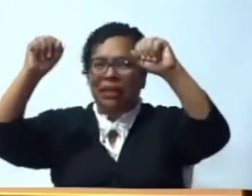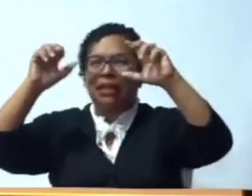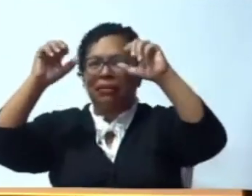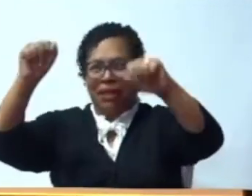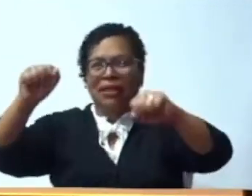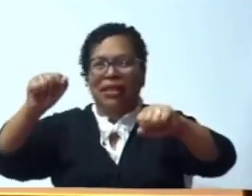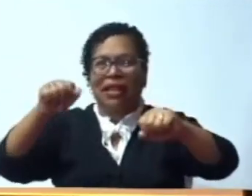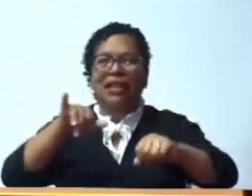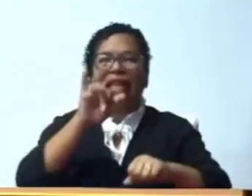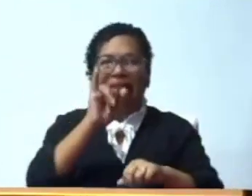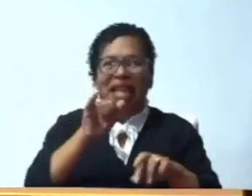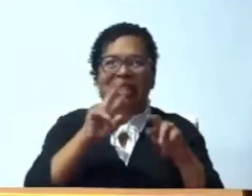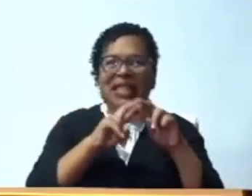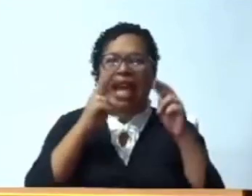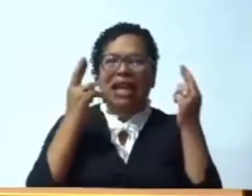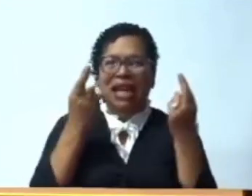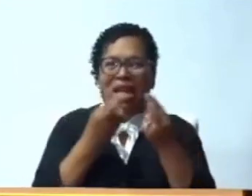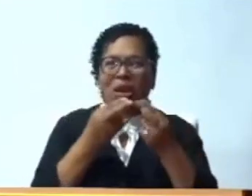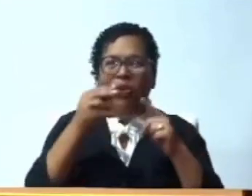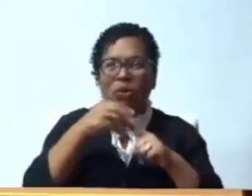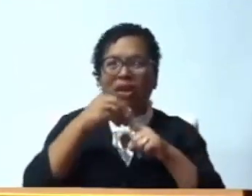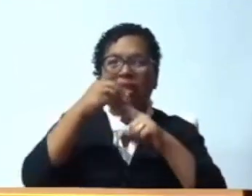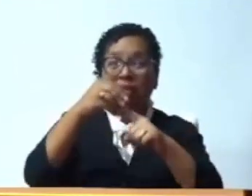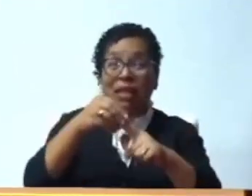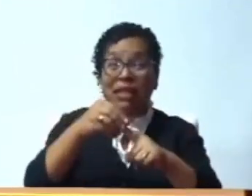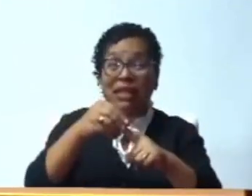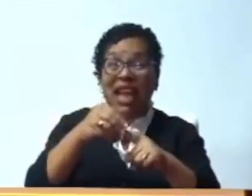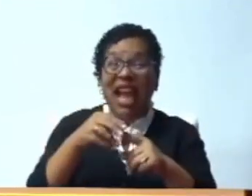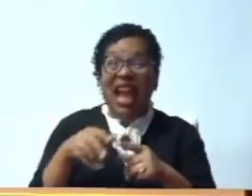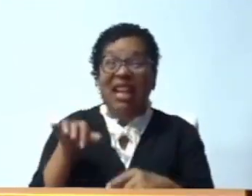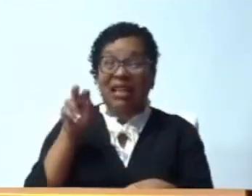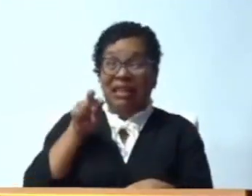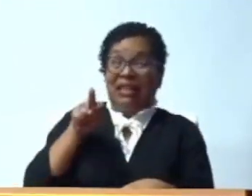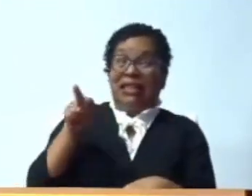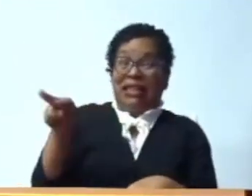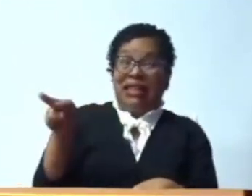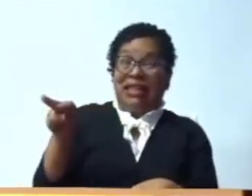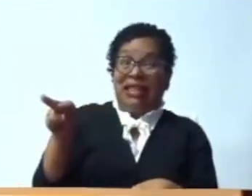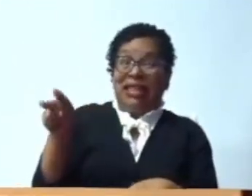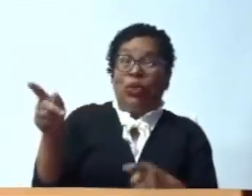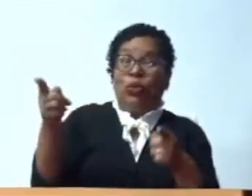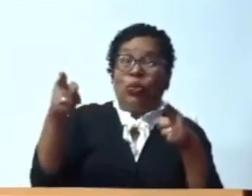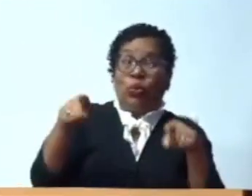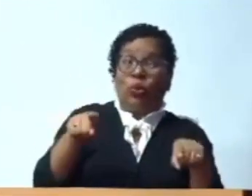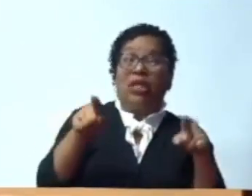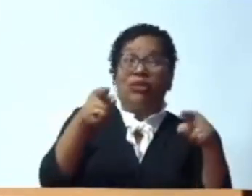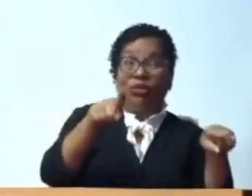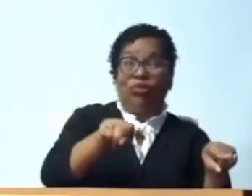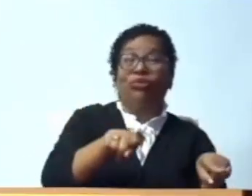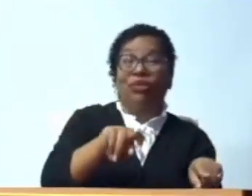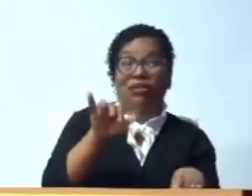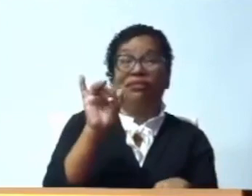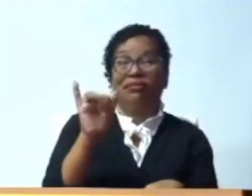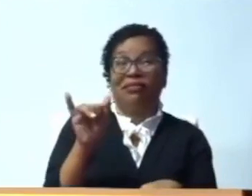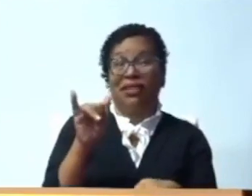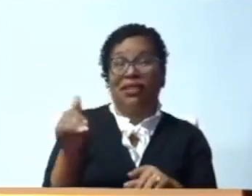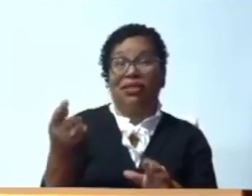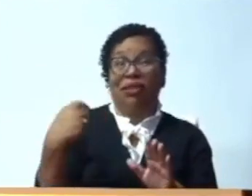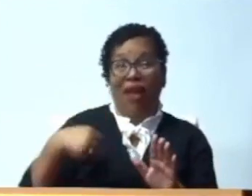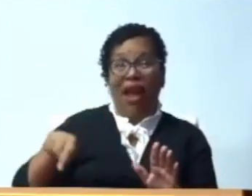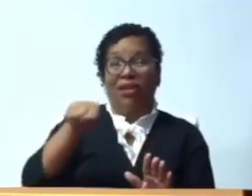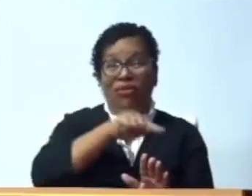que el gobierno de Luis abinader cese de inmediato el acoso político